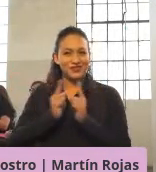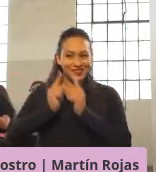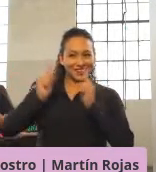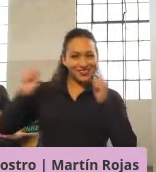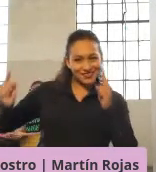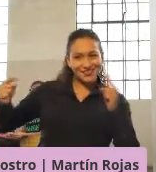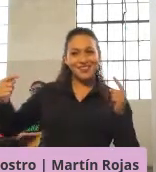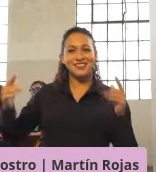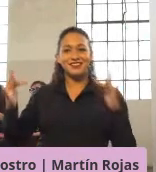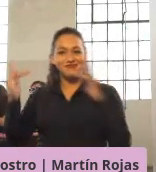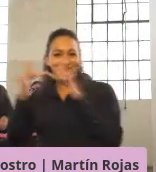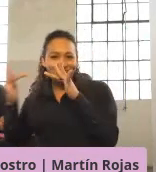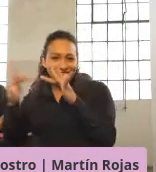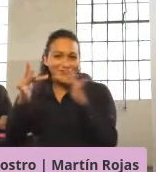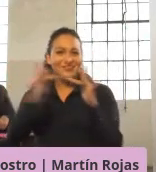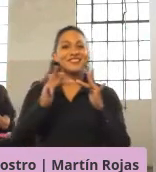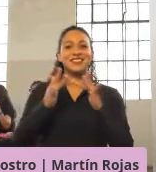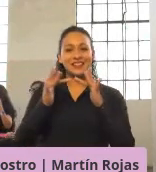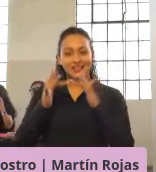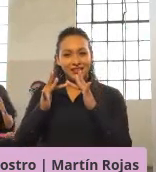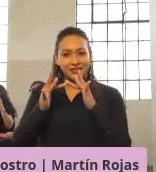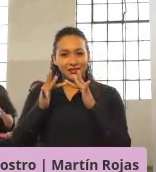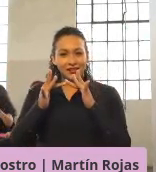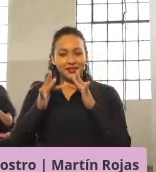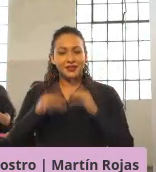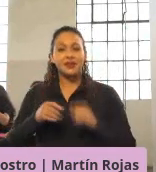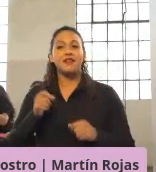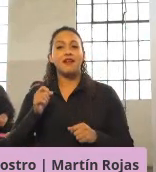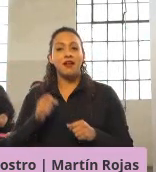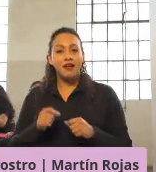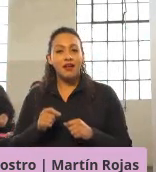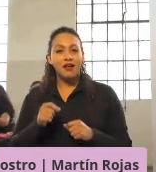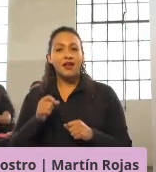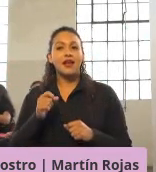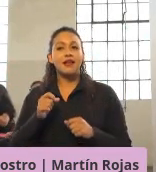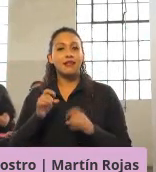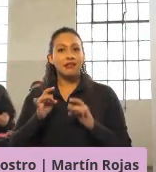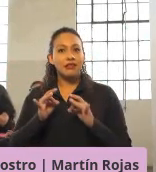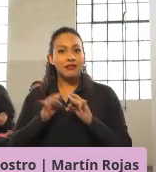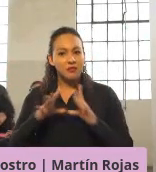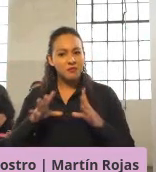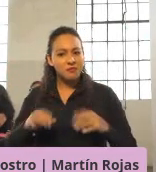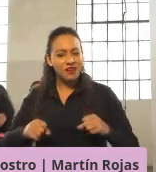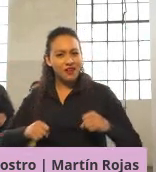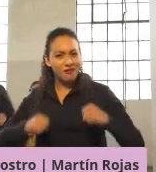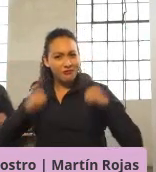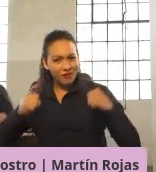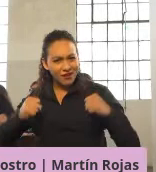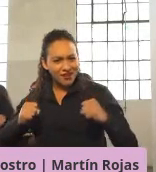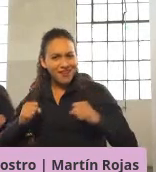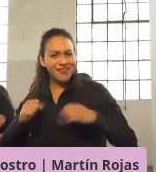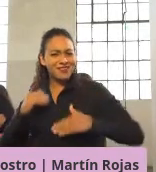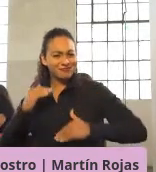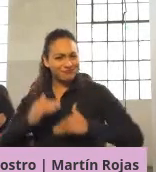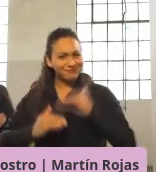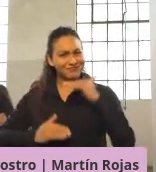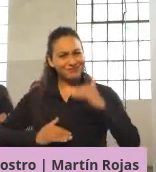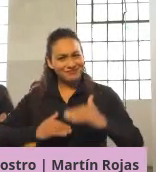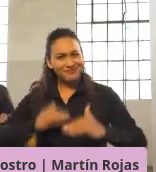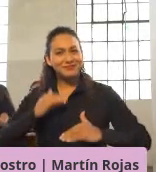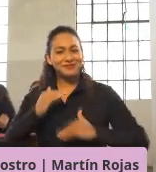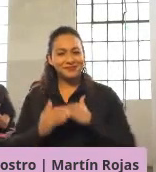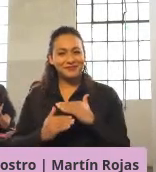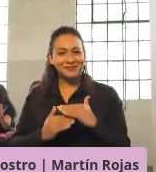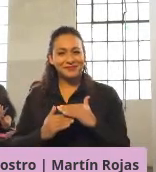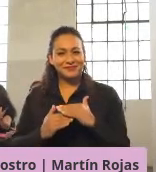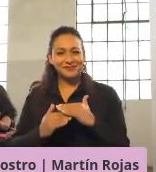mucho ruido, se creó como esta personalidad de Fieras, en donde arrancamos con muchísima más fuerza y teniendo mucho más claro ya estos